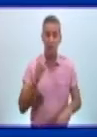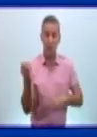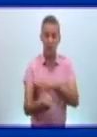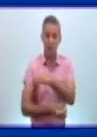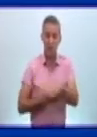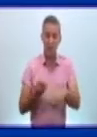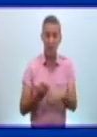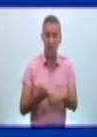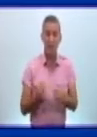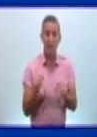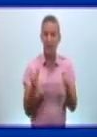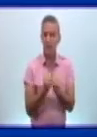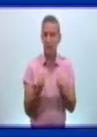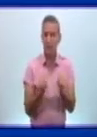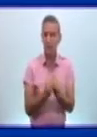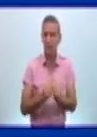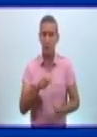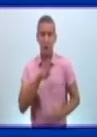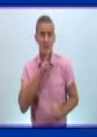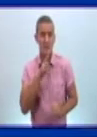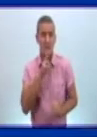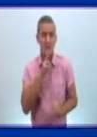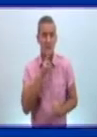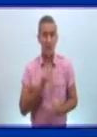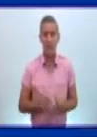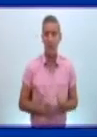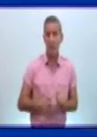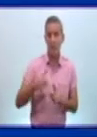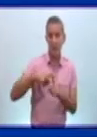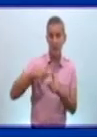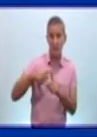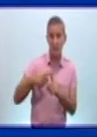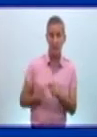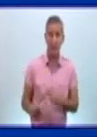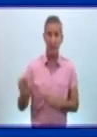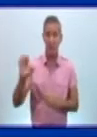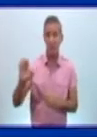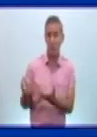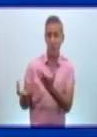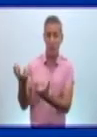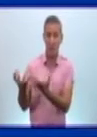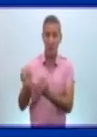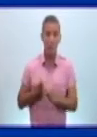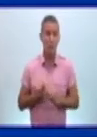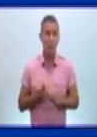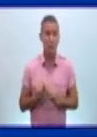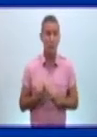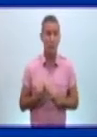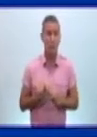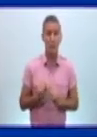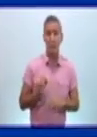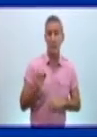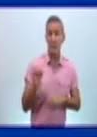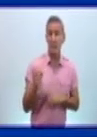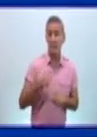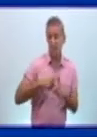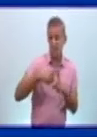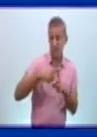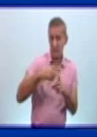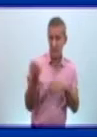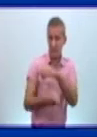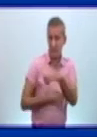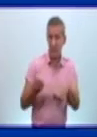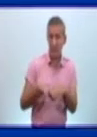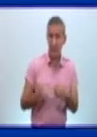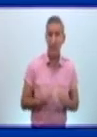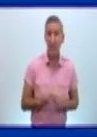sólido a líquido. Y la temperatura de ebullición es la temperatura a la que se produce el cambio de estado